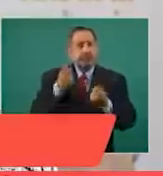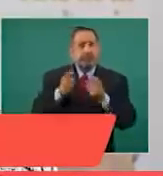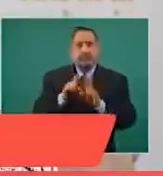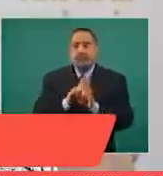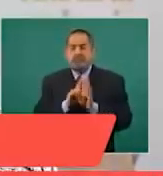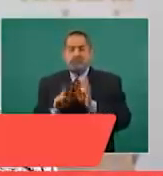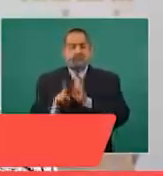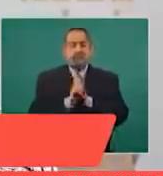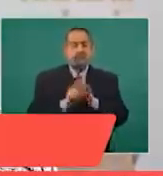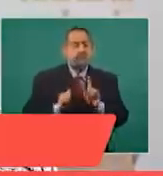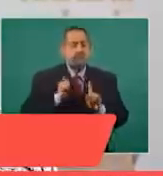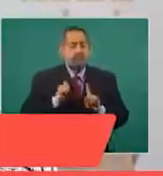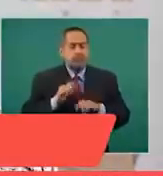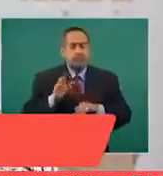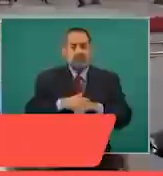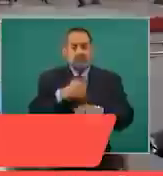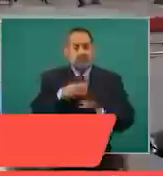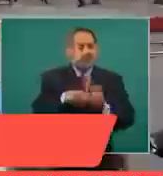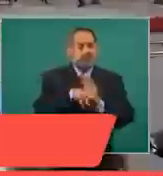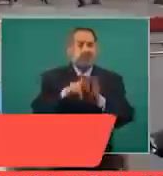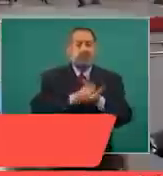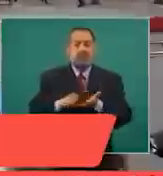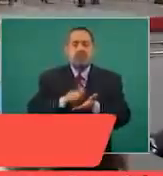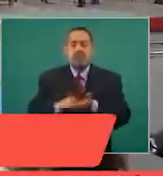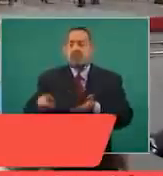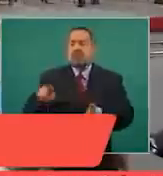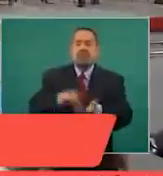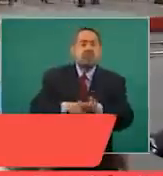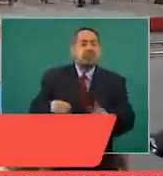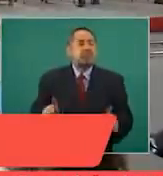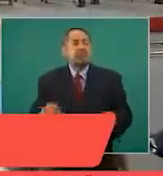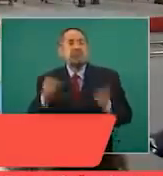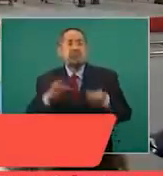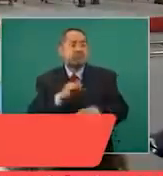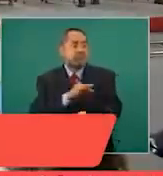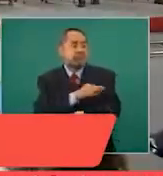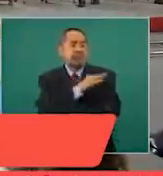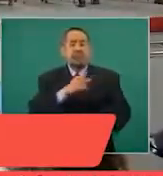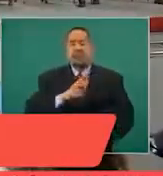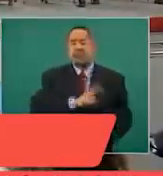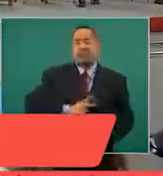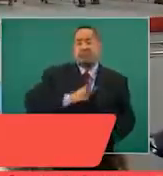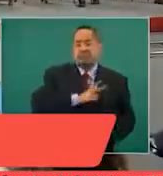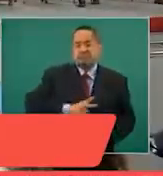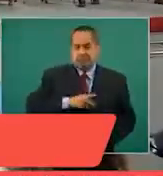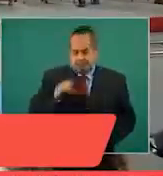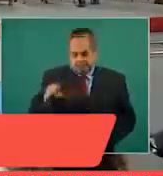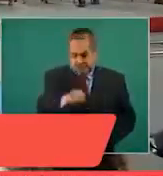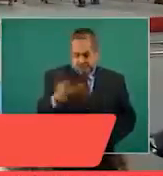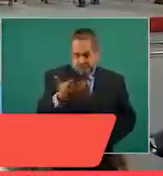gobierno de Mauricio Macri, eh, un gobierno de esos desastrosos, que le